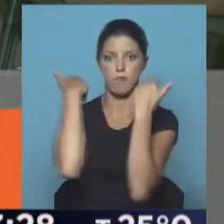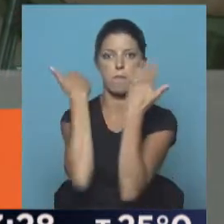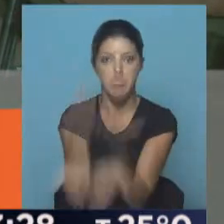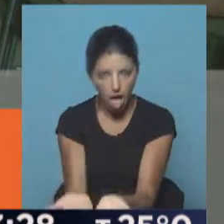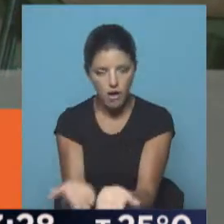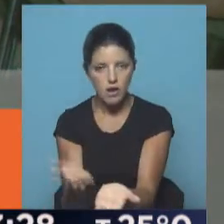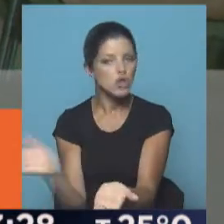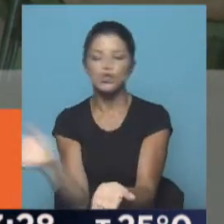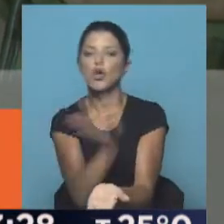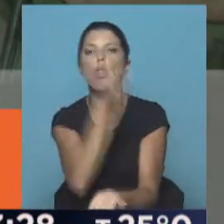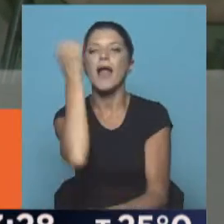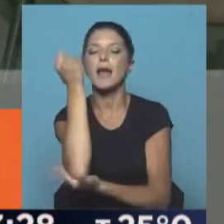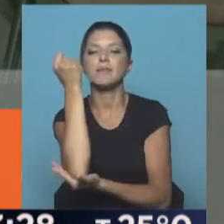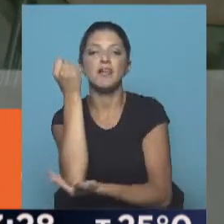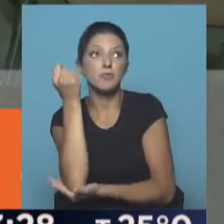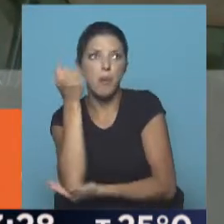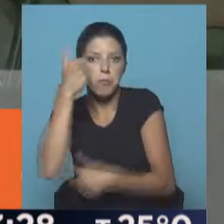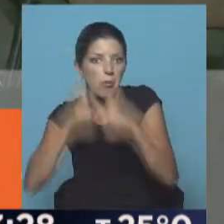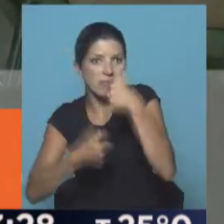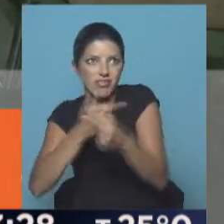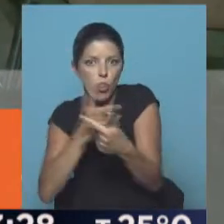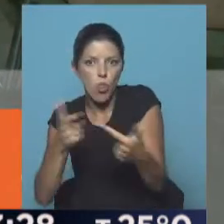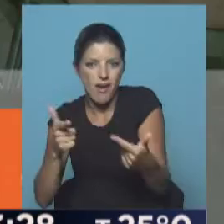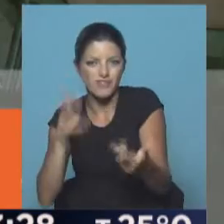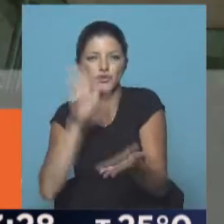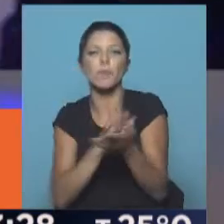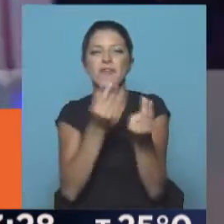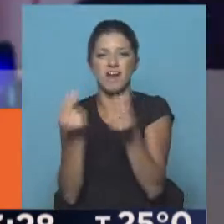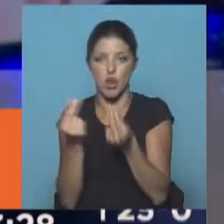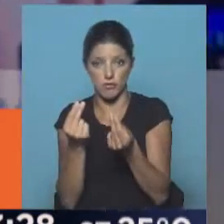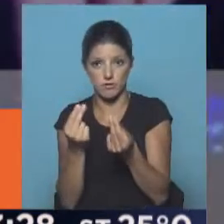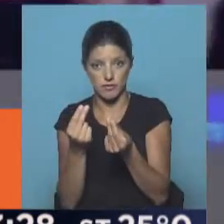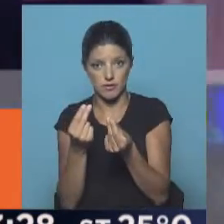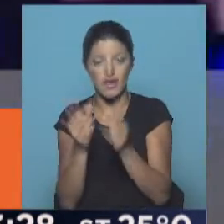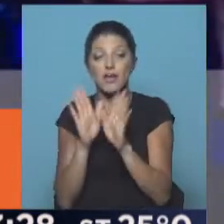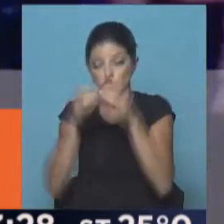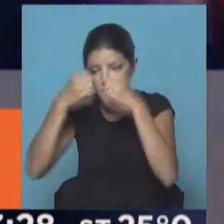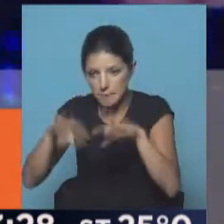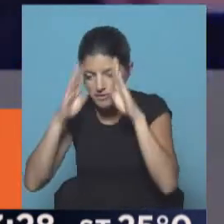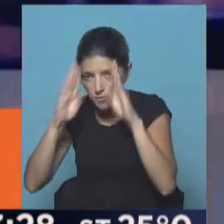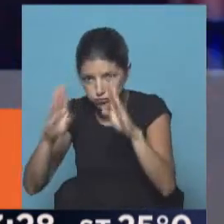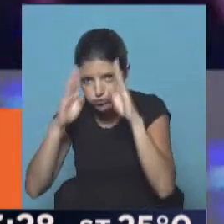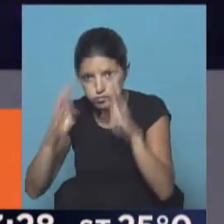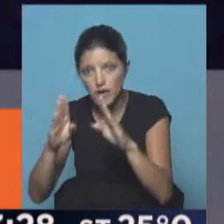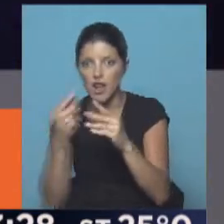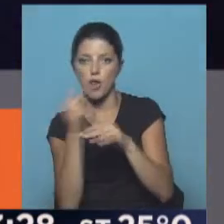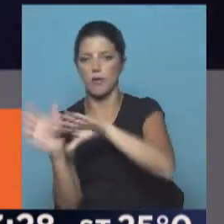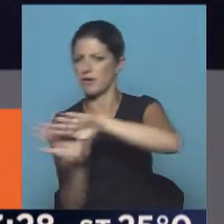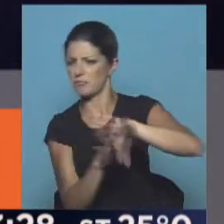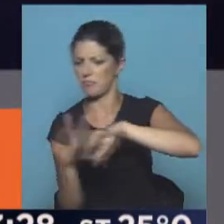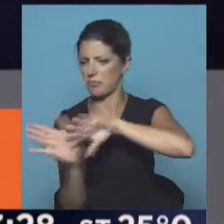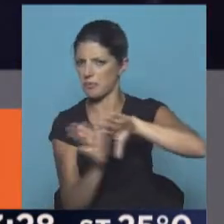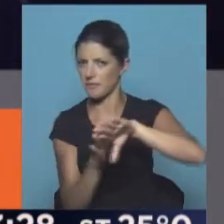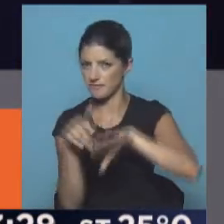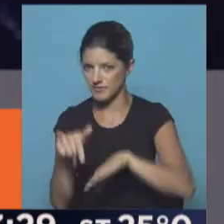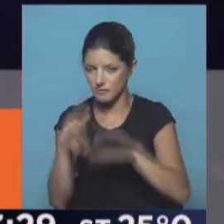capitalismo ya no tiene necesidad de competir en el terreno de los valores y empieza a pasar los valores por debajo de